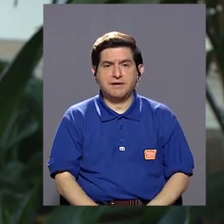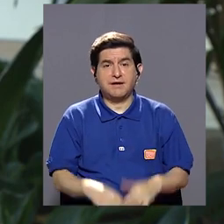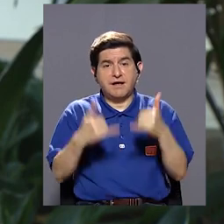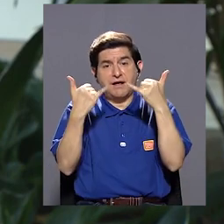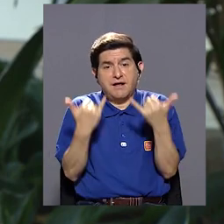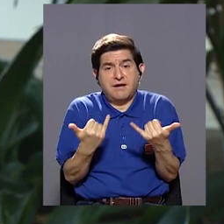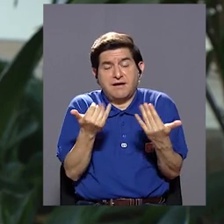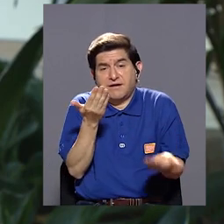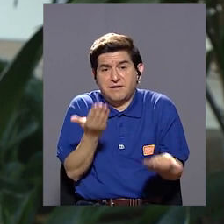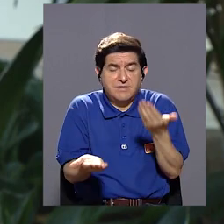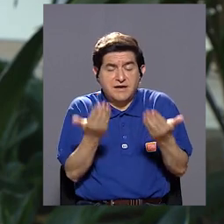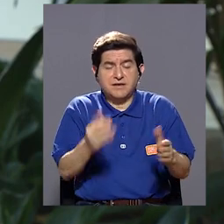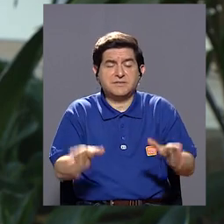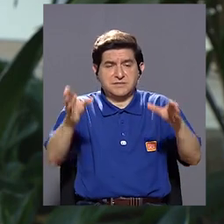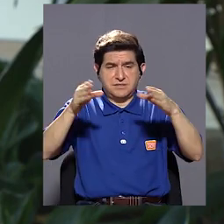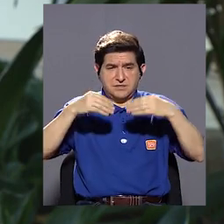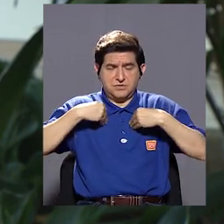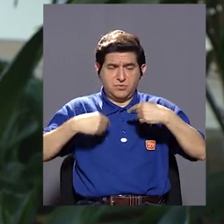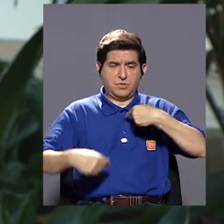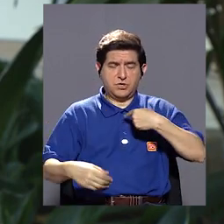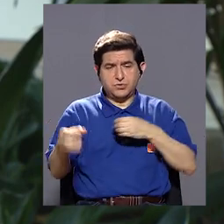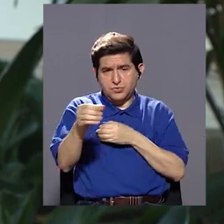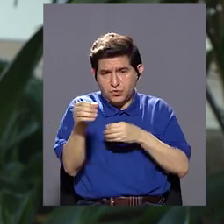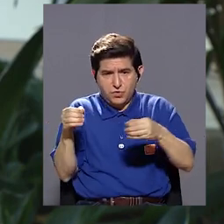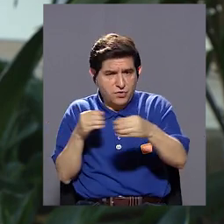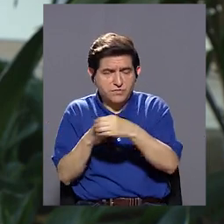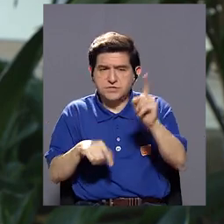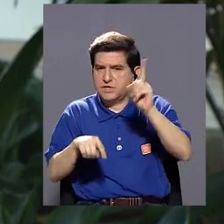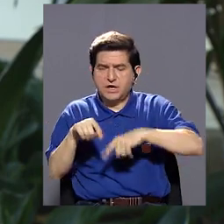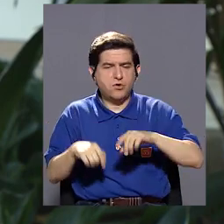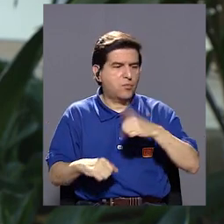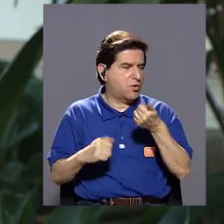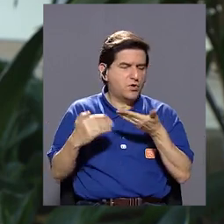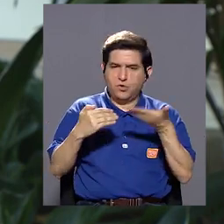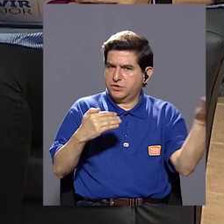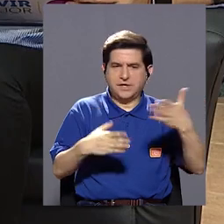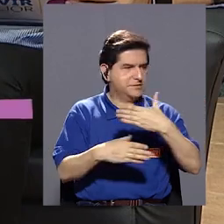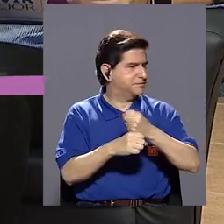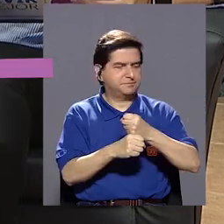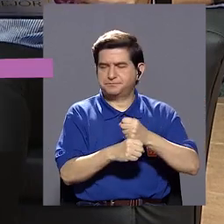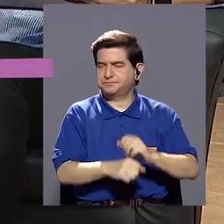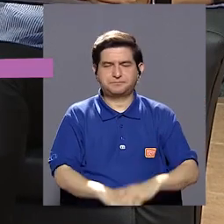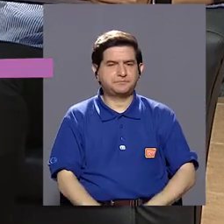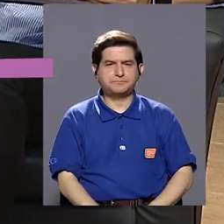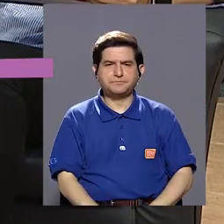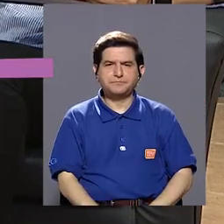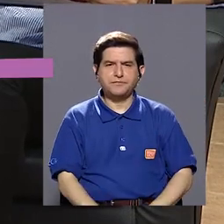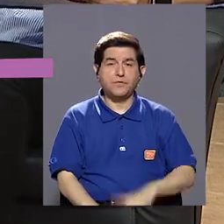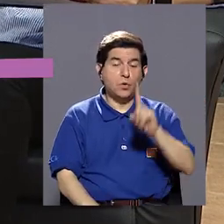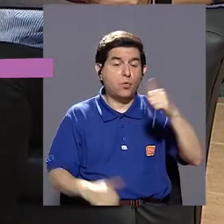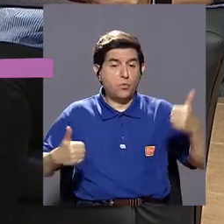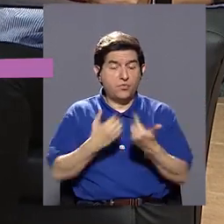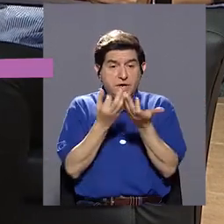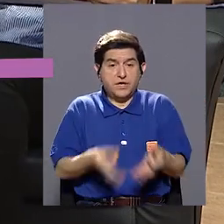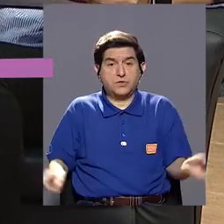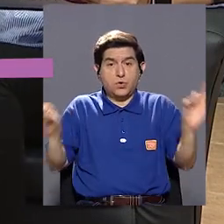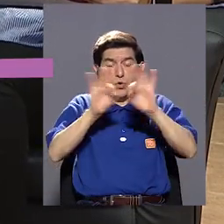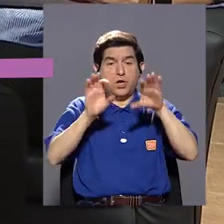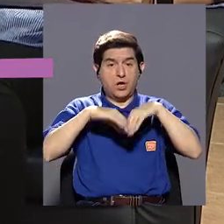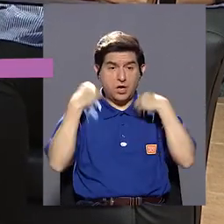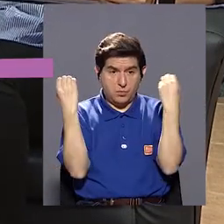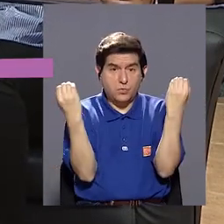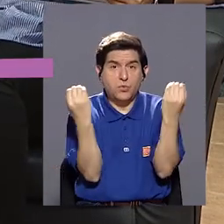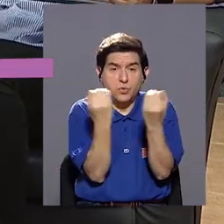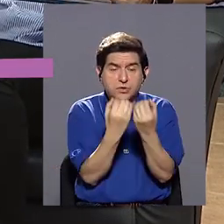que tengo que asumir cuando yo estoy en mi oficina, porque no puedo hacer nada de esas otras cosas. Esteban, uno de los grandes retos de las